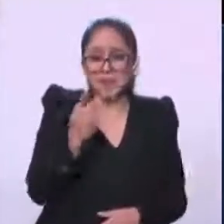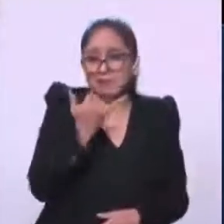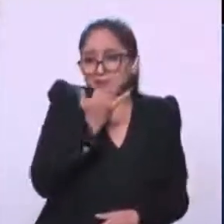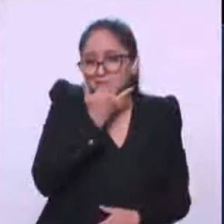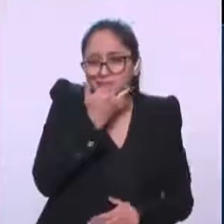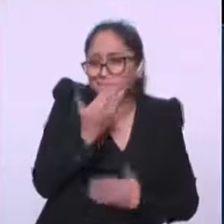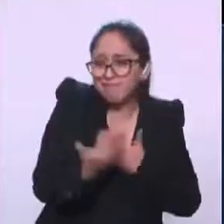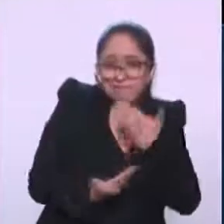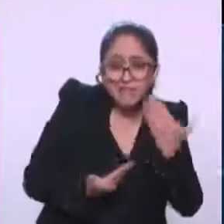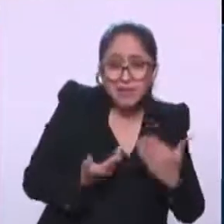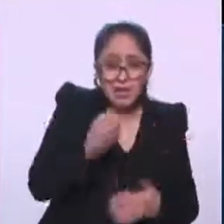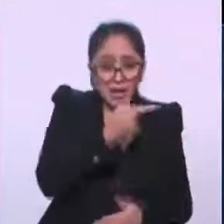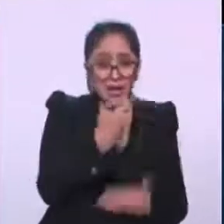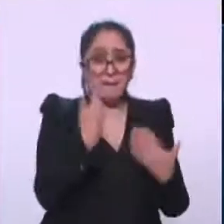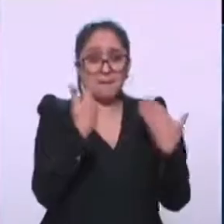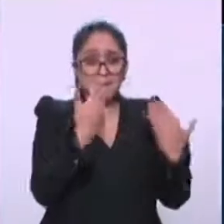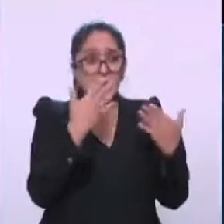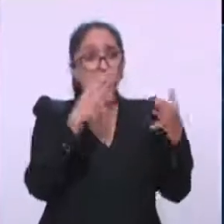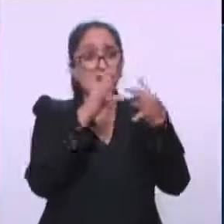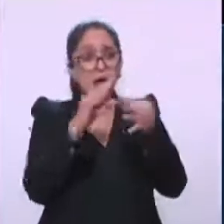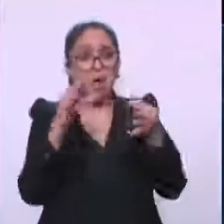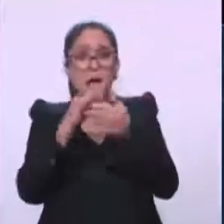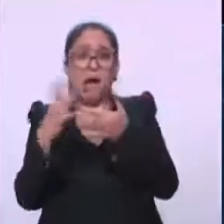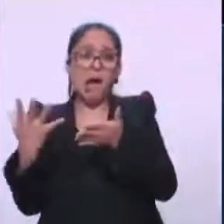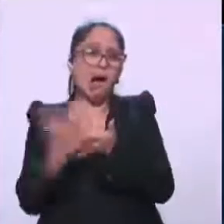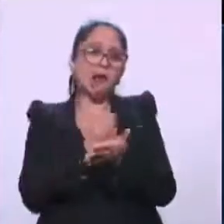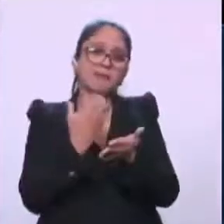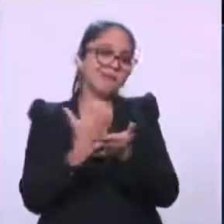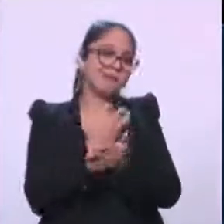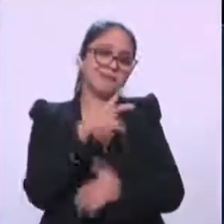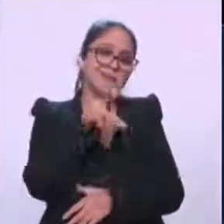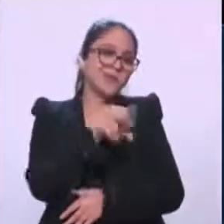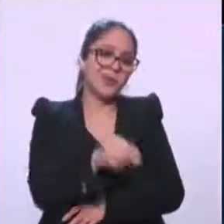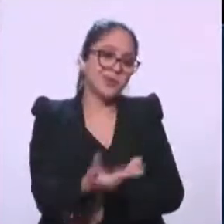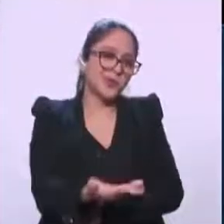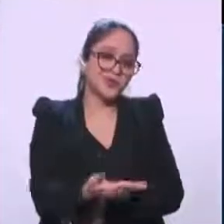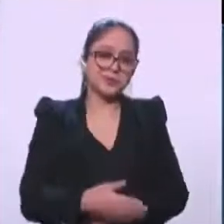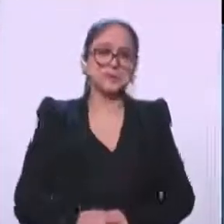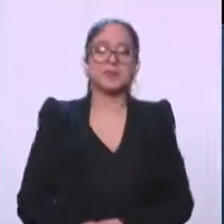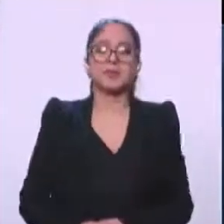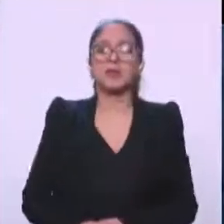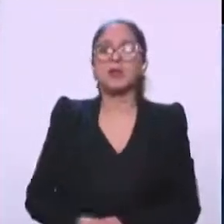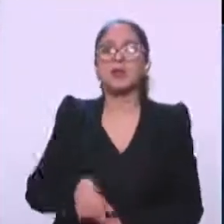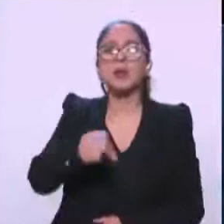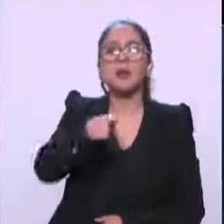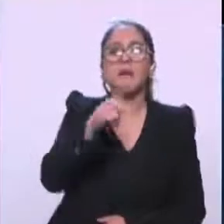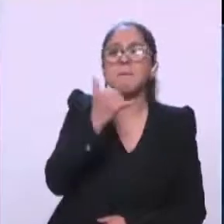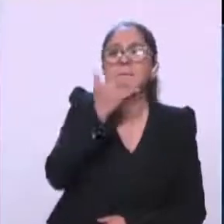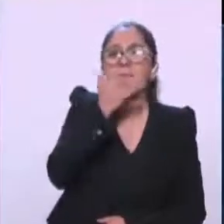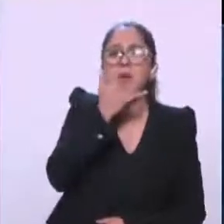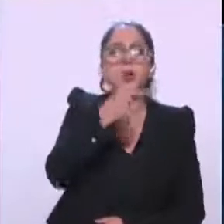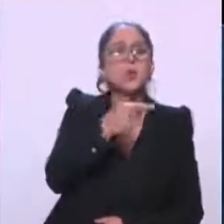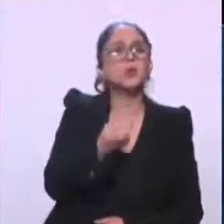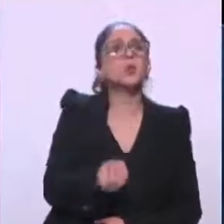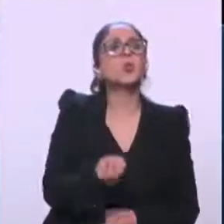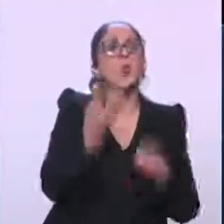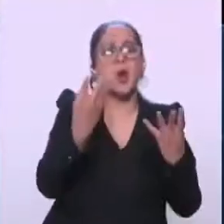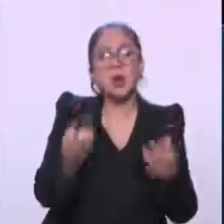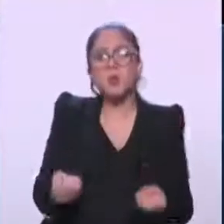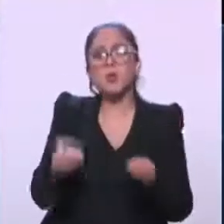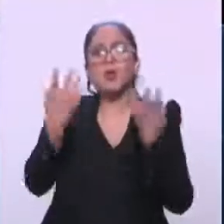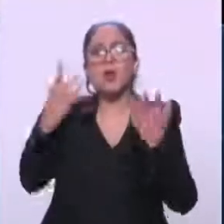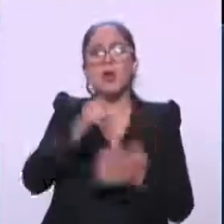es la mejor medición. Claro. Pero bueno, entonces, Francisco, ¿cómo van a ser tus mediciones y cuándo vamos a poder contar con ellas, que nos las vengas